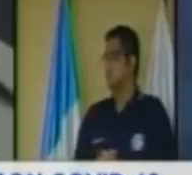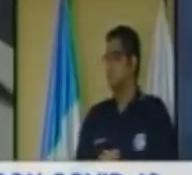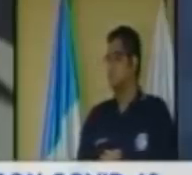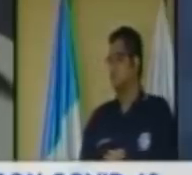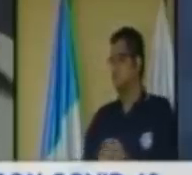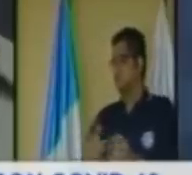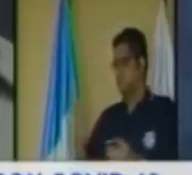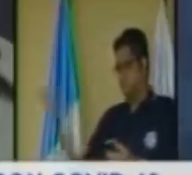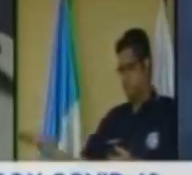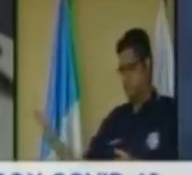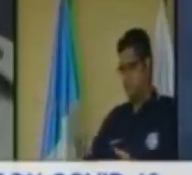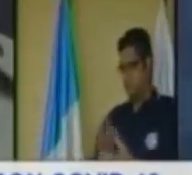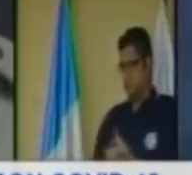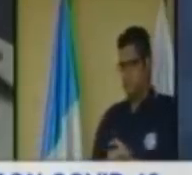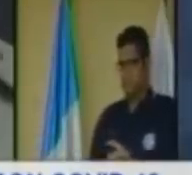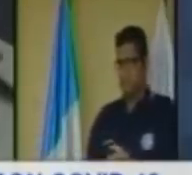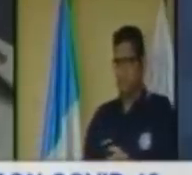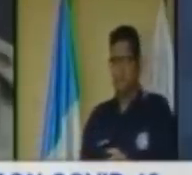Guillermo.